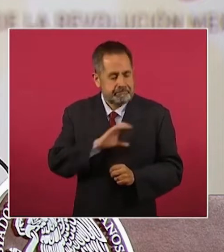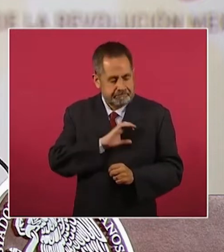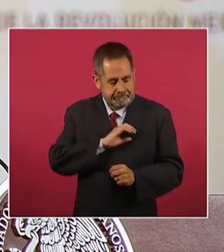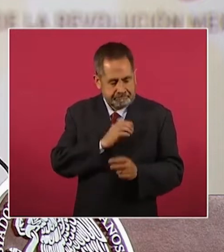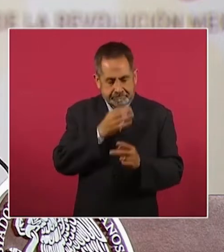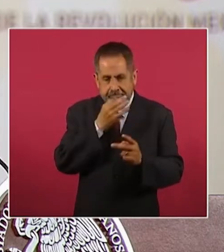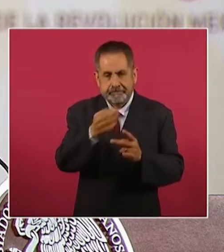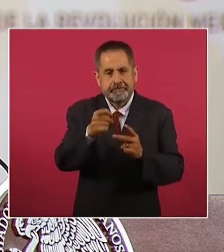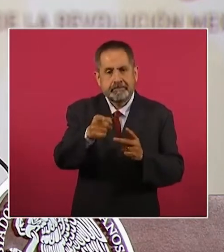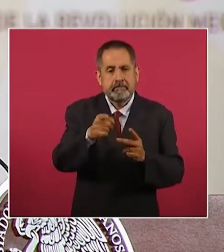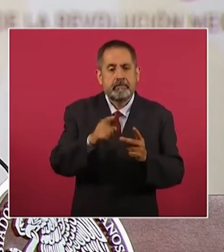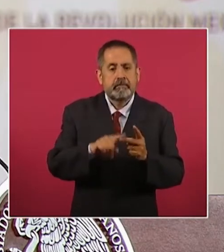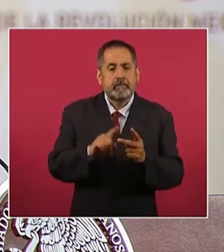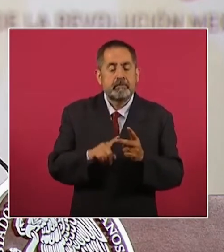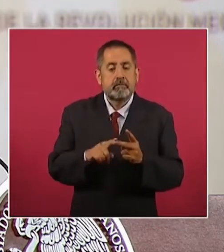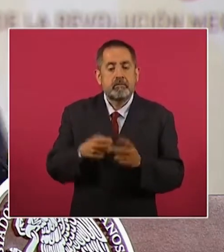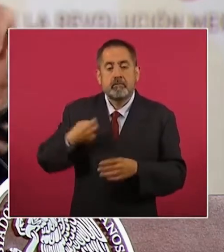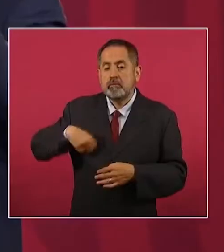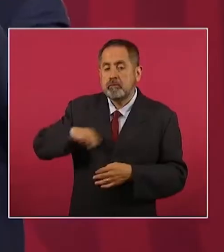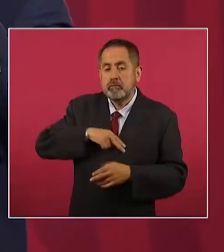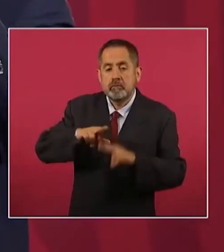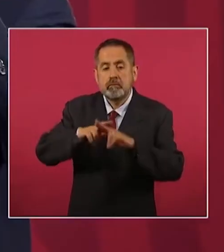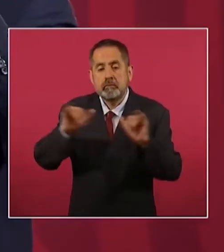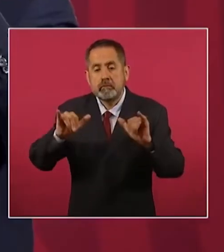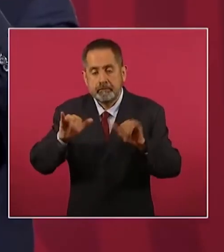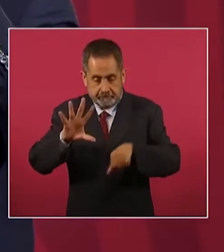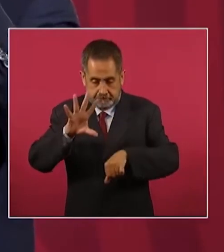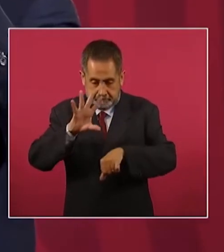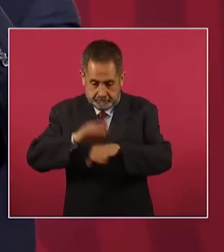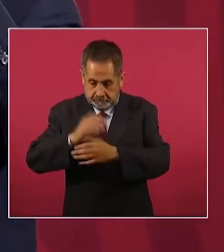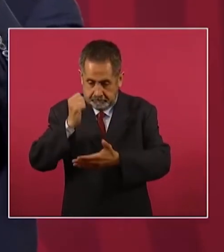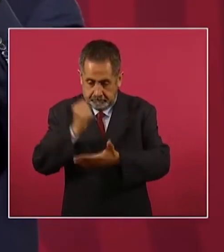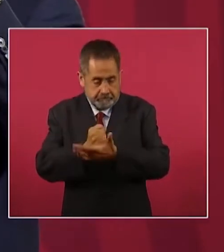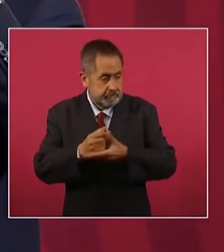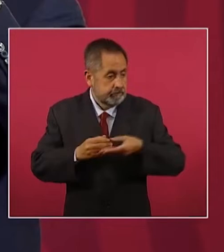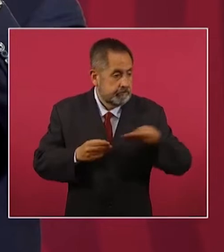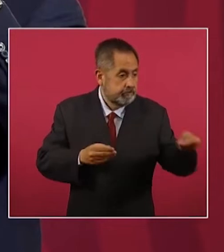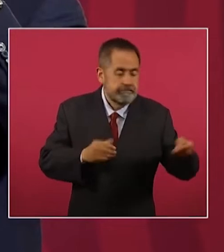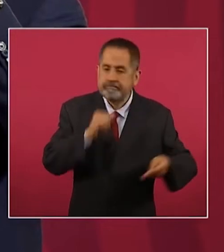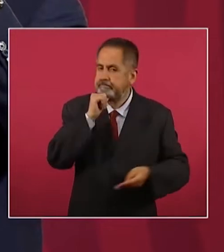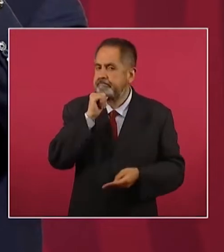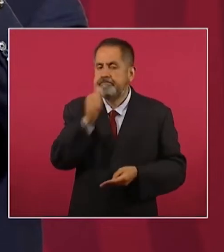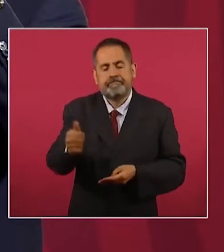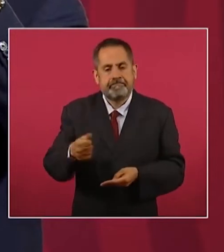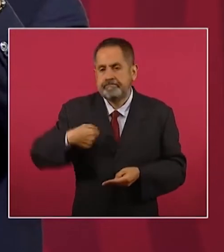fraternamente, nosotros no hemos dado una sola concesión,